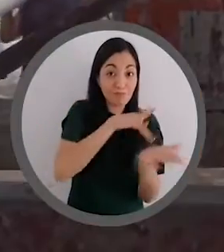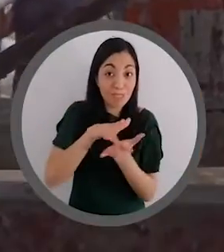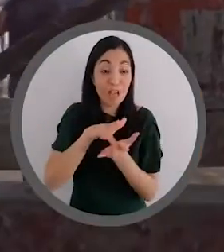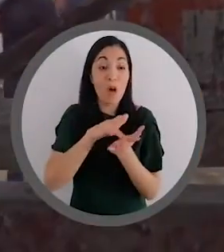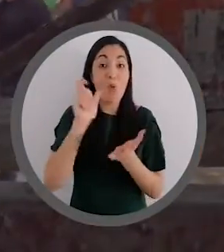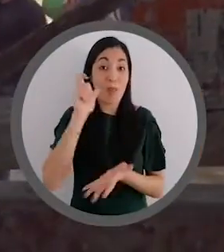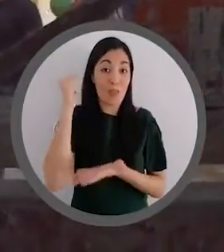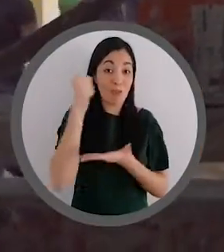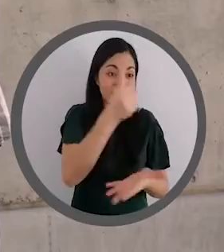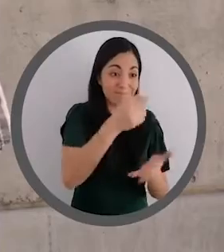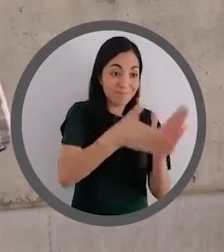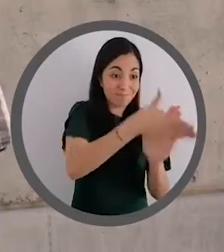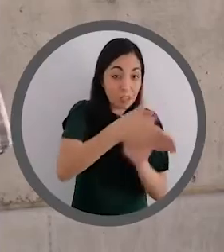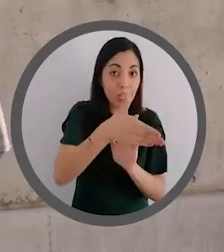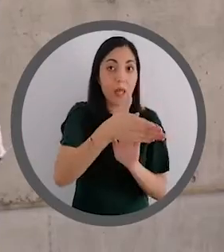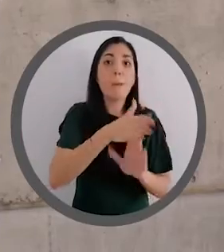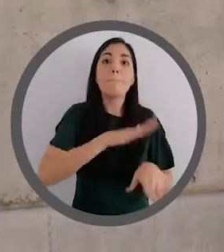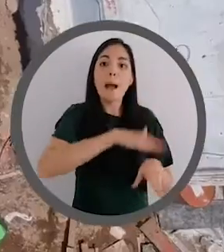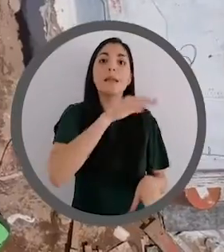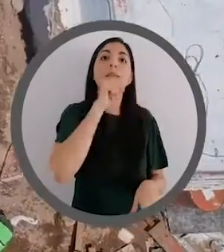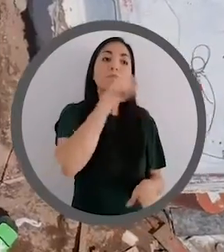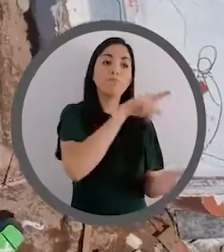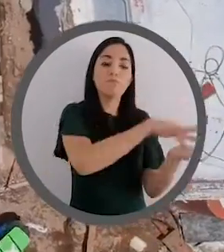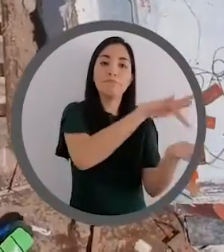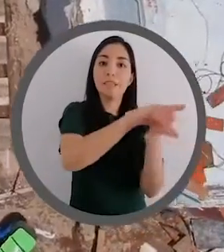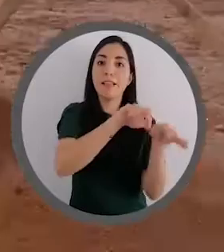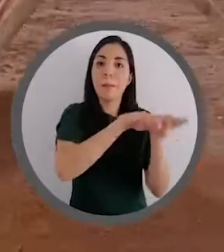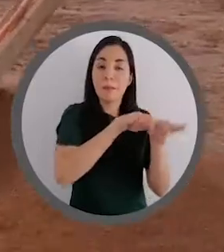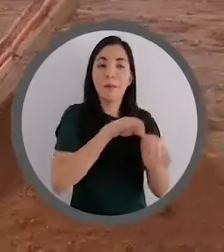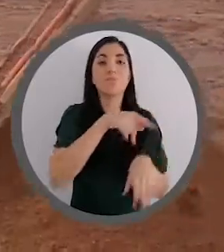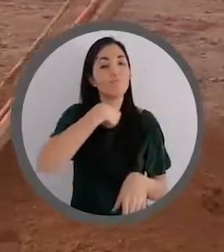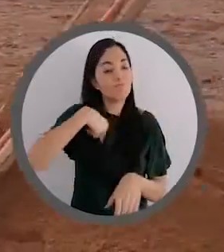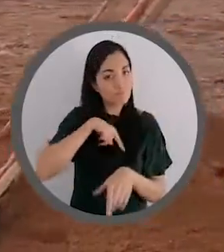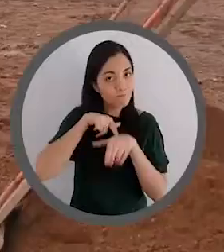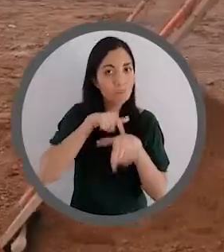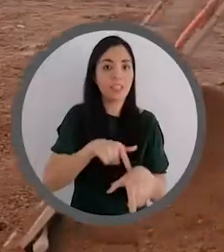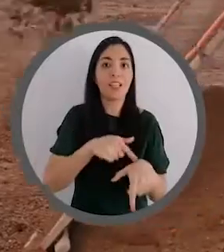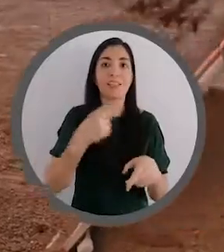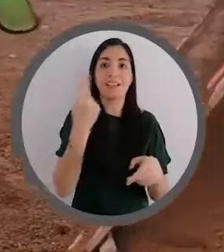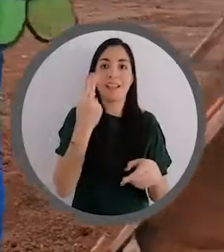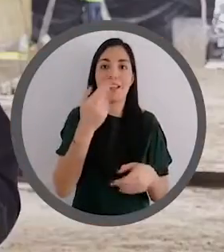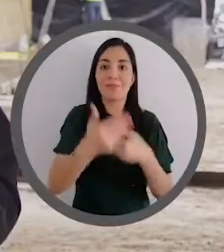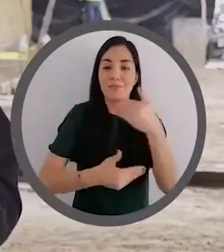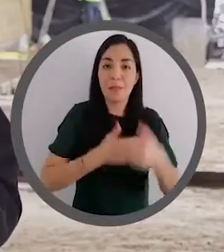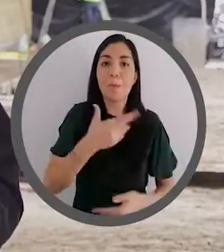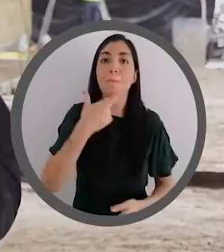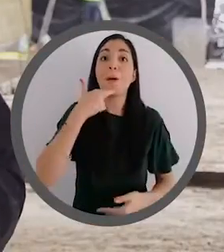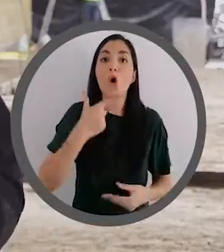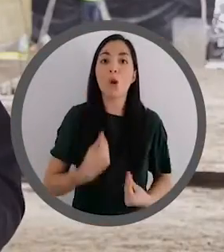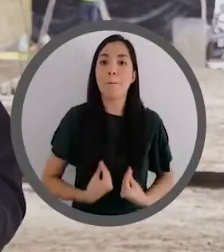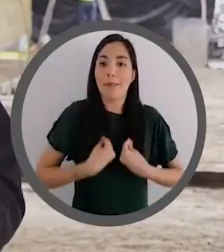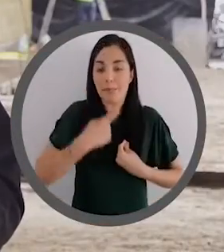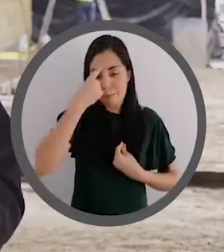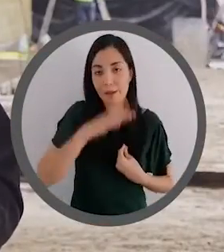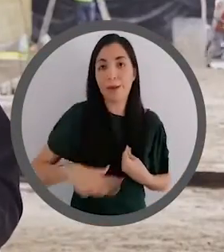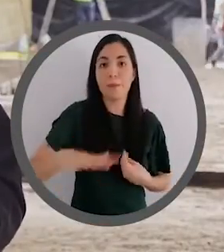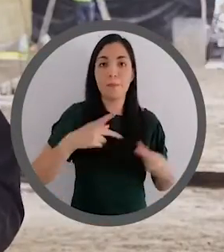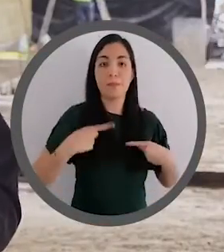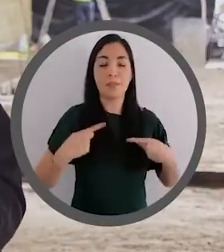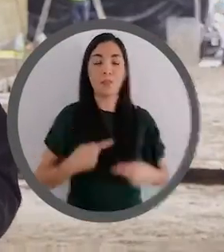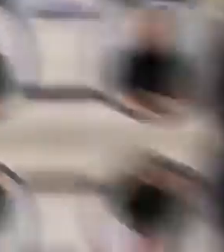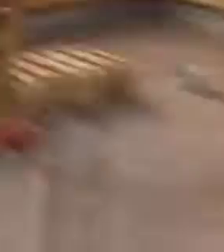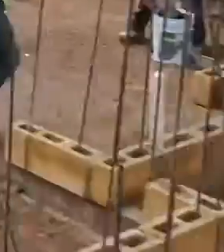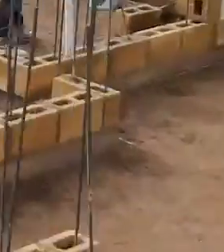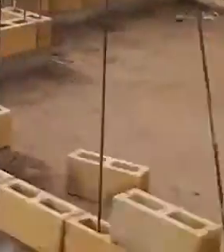economía. Cuando invertimos en obra pública, generamos empleos. Seguiremos trabajando para construir la ciudad que todas y todos merecemos y para mejorar la calidad de